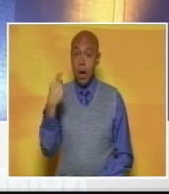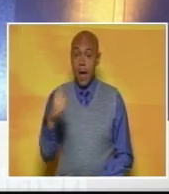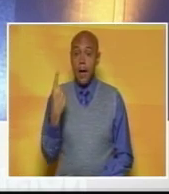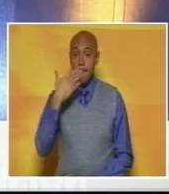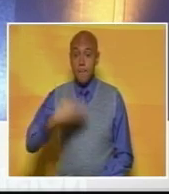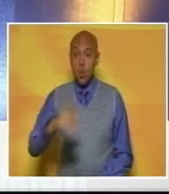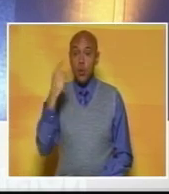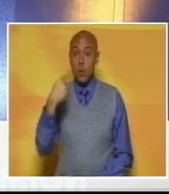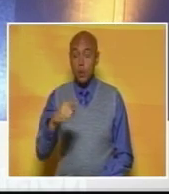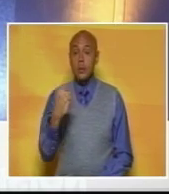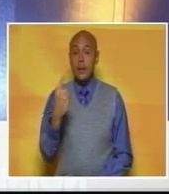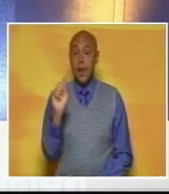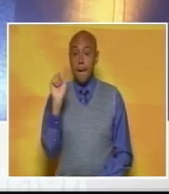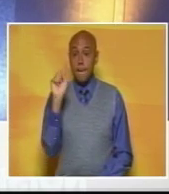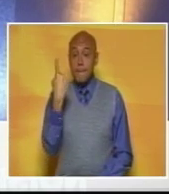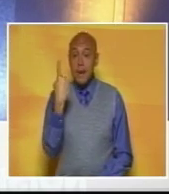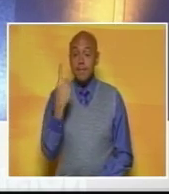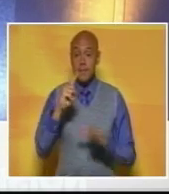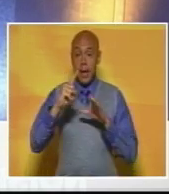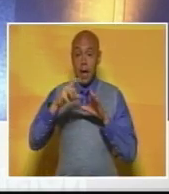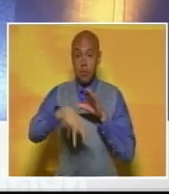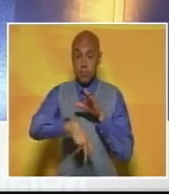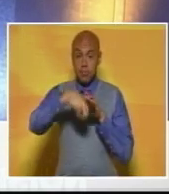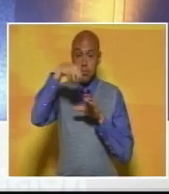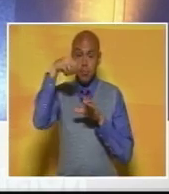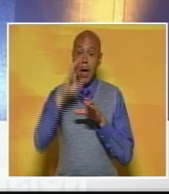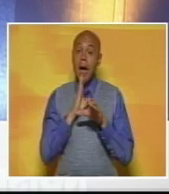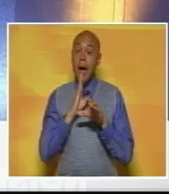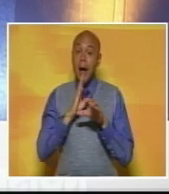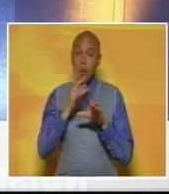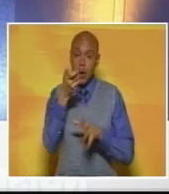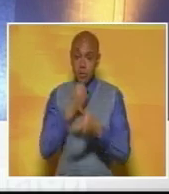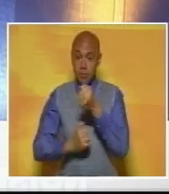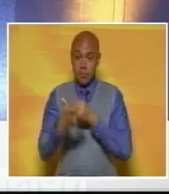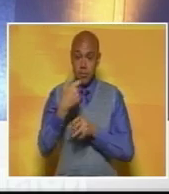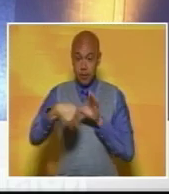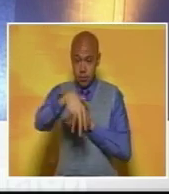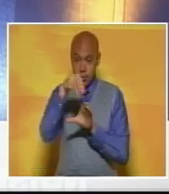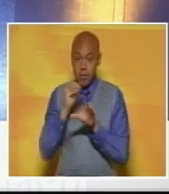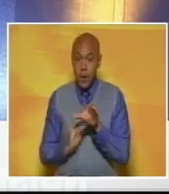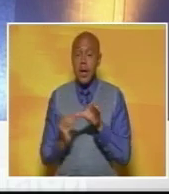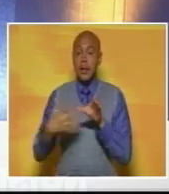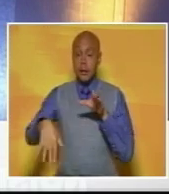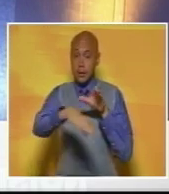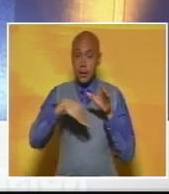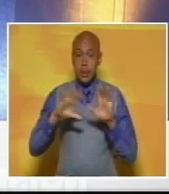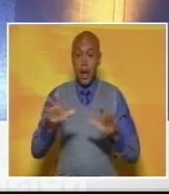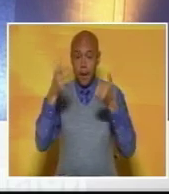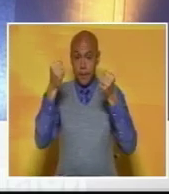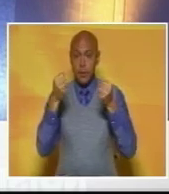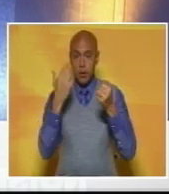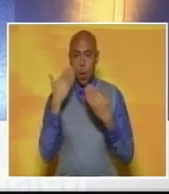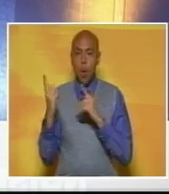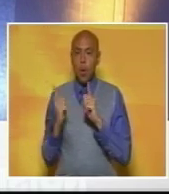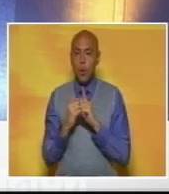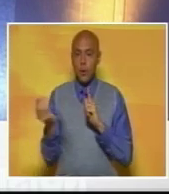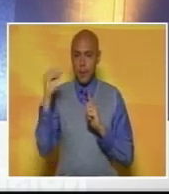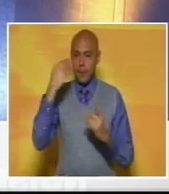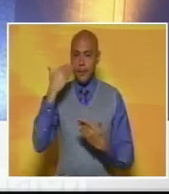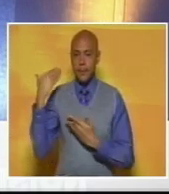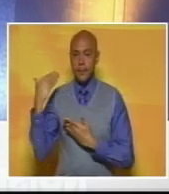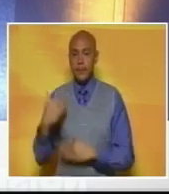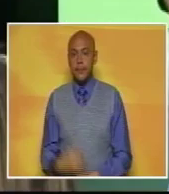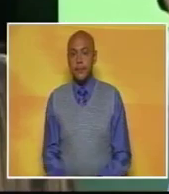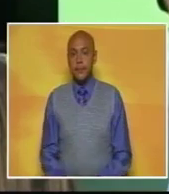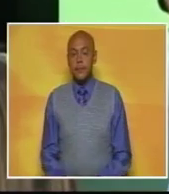comenzará a funcionar el primer pozo de agua a finales de febrero para continuar con la recuperación de espacios públicos. Alberto Rebeto nos amplía la